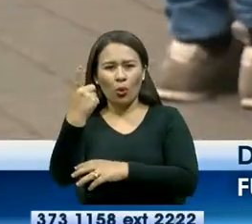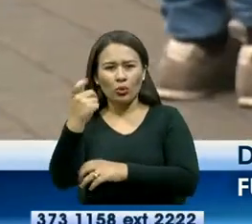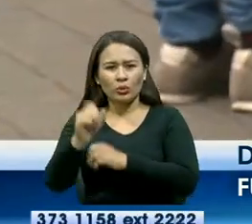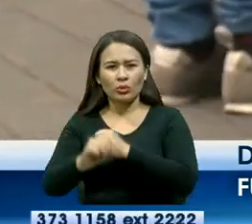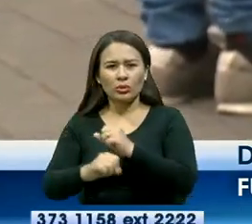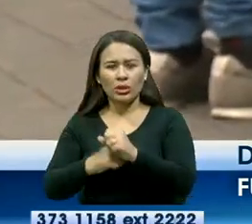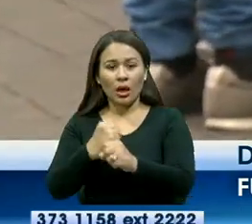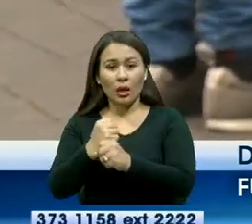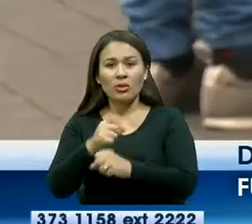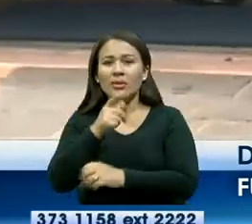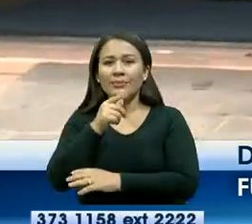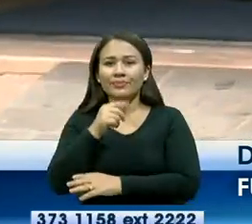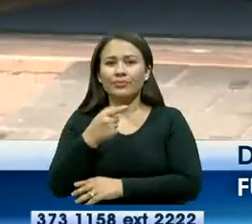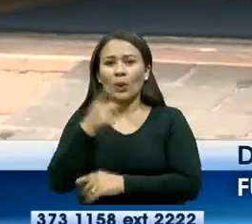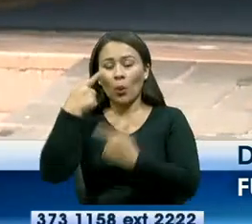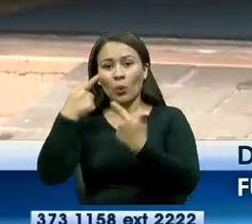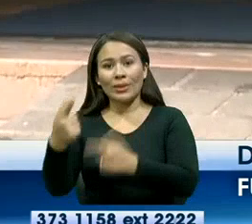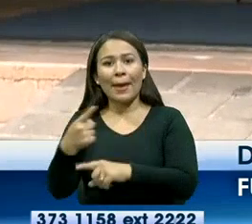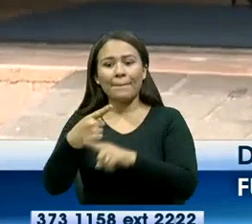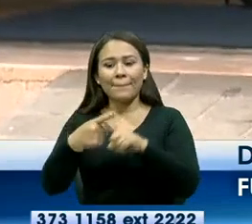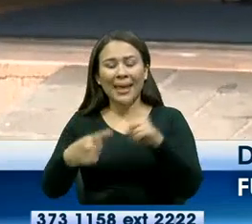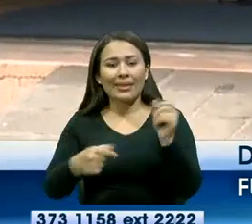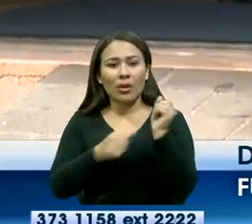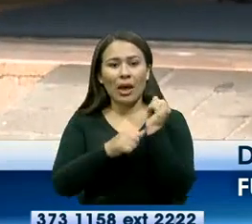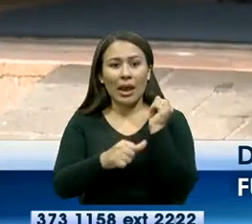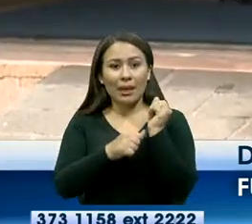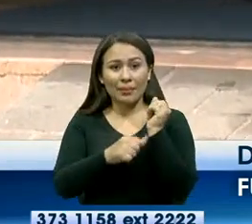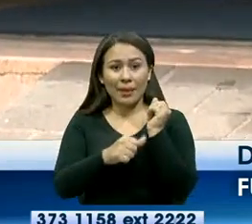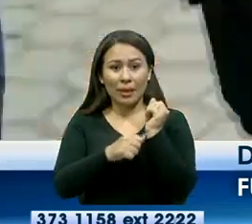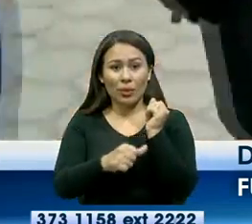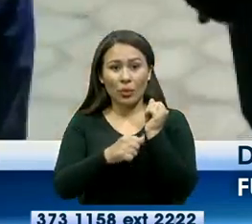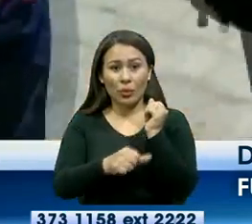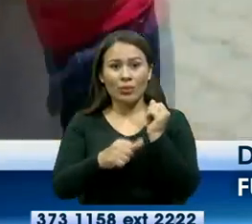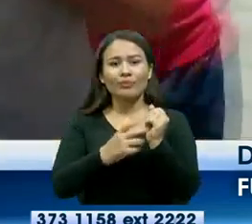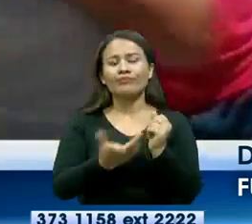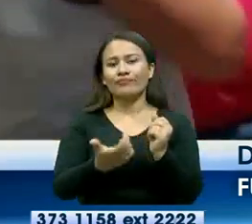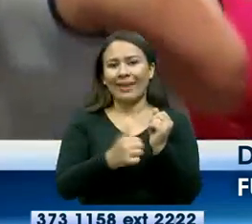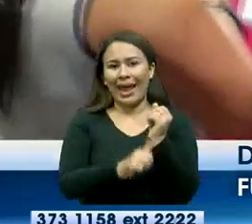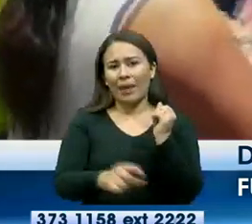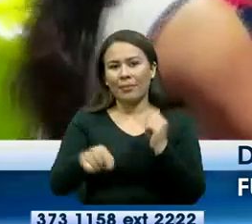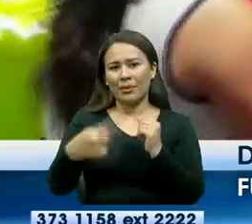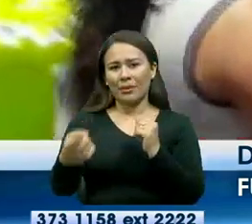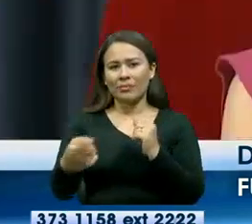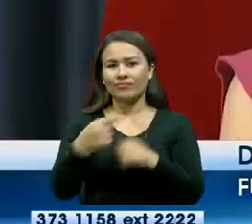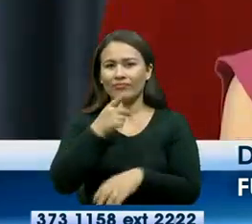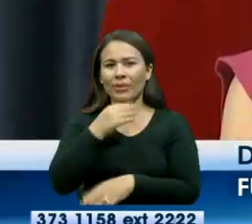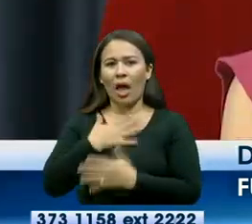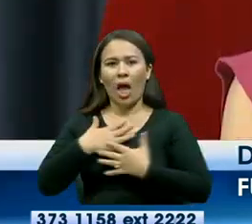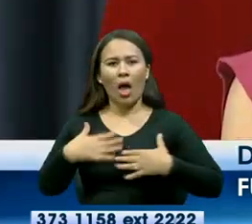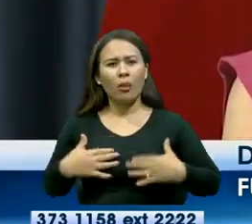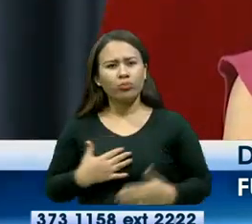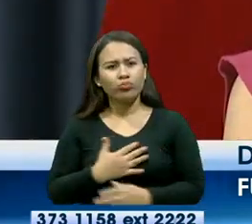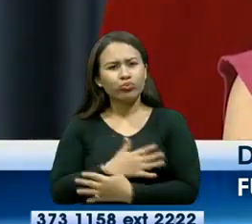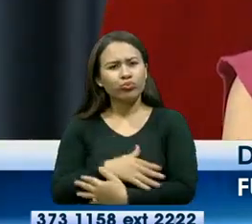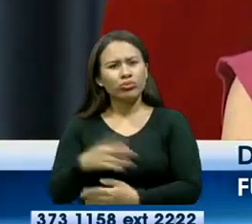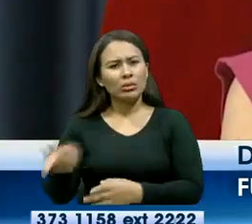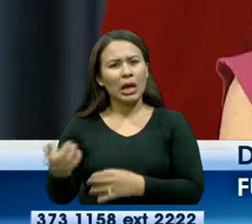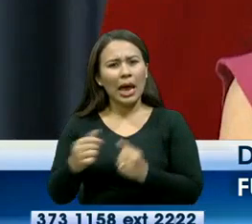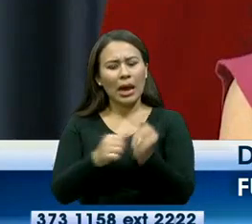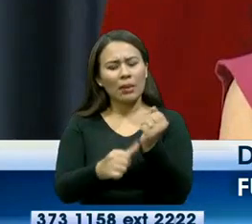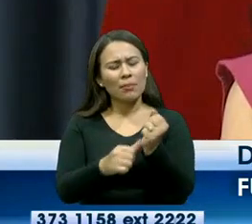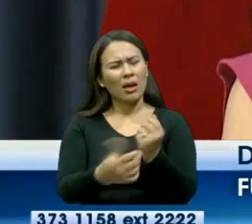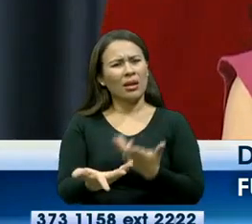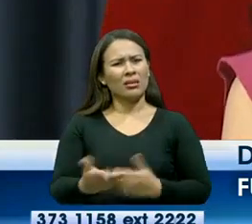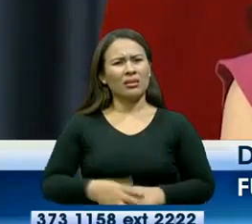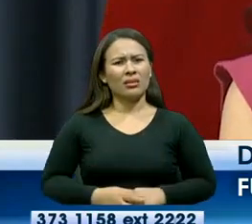bajo el cuidado de su medio hermano. No respetó el parentesco y habría abusado de la menor de edad. es traída por su medio hermano